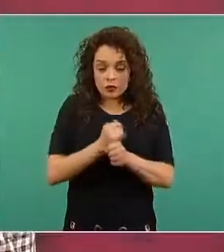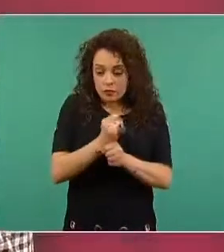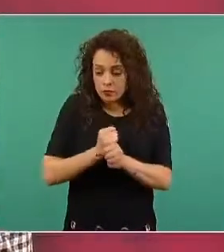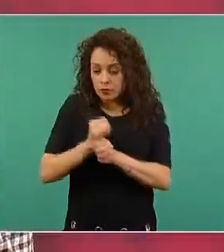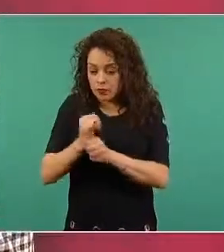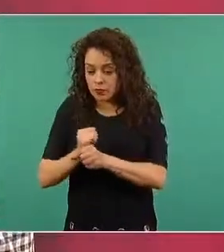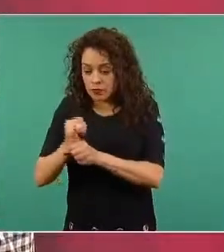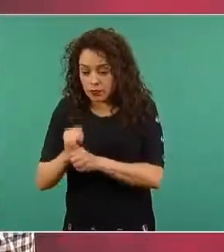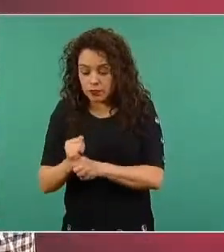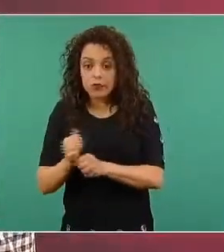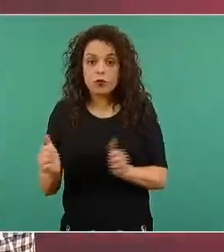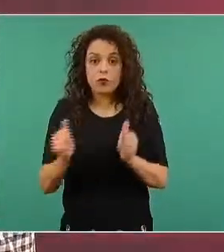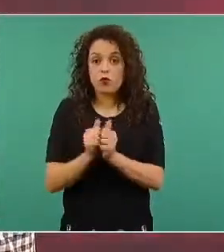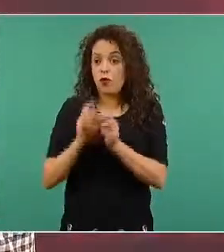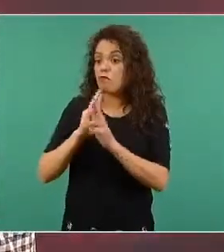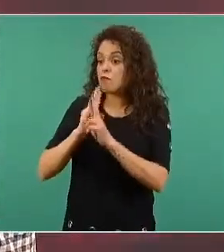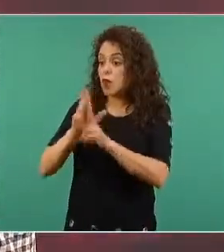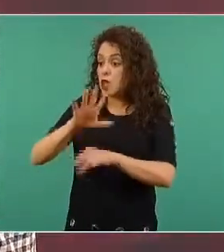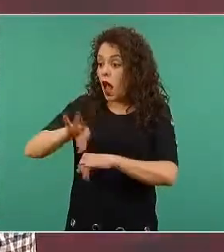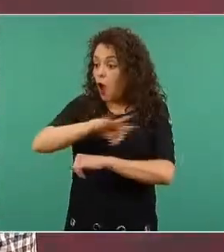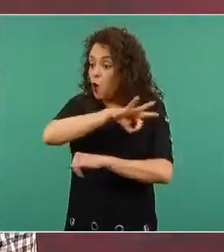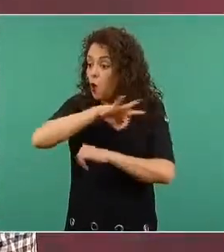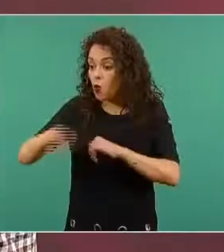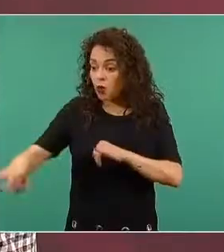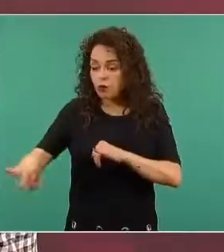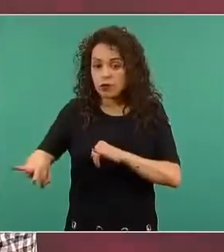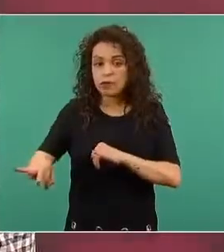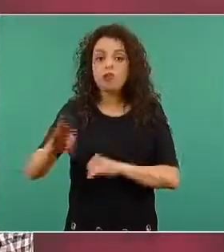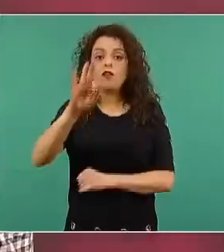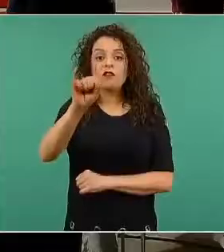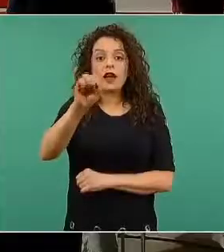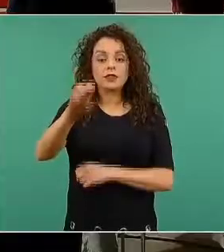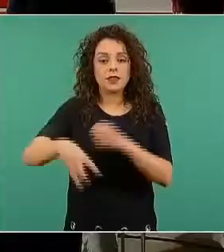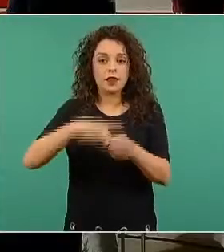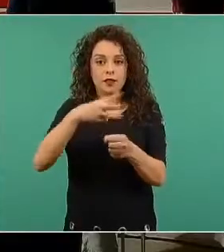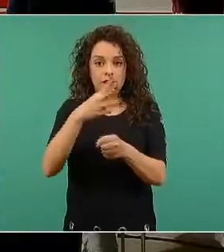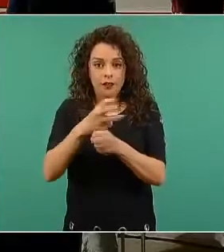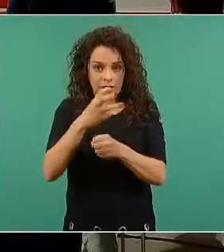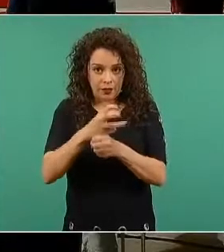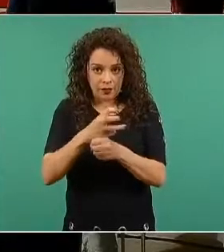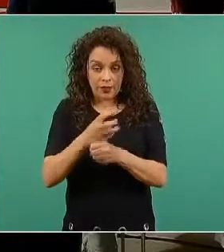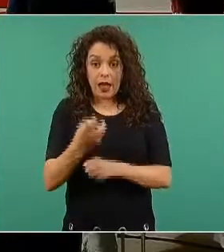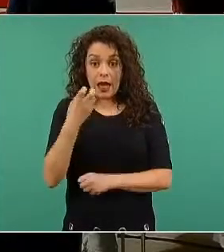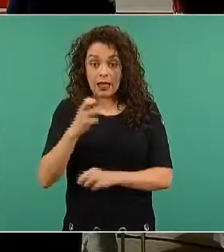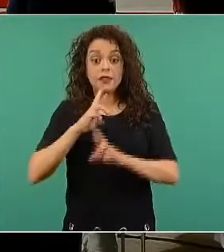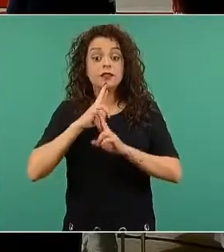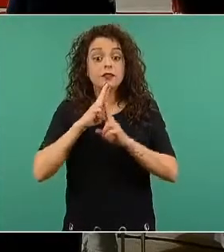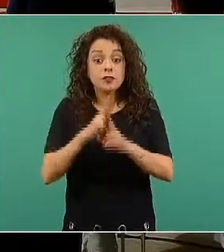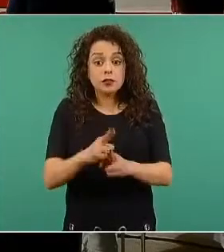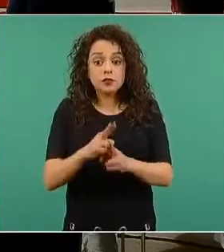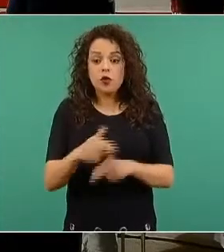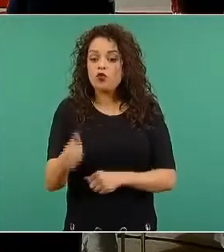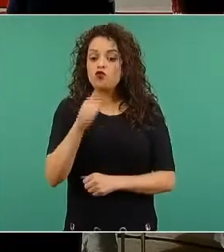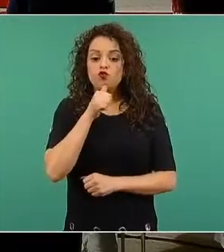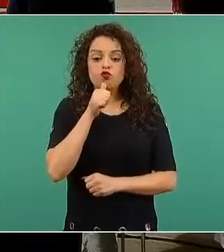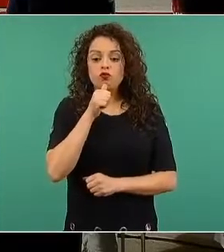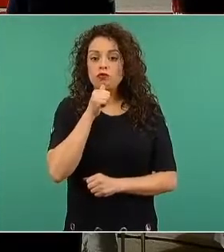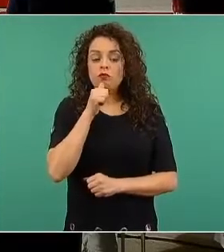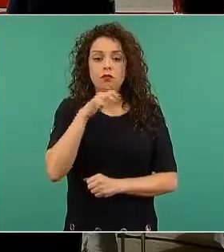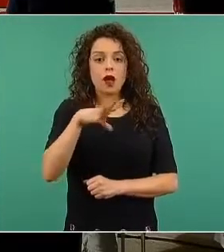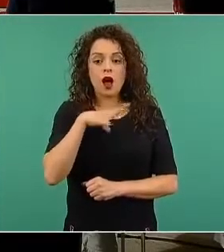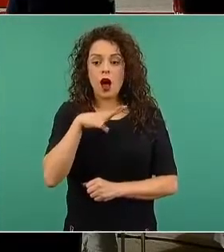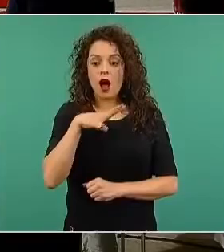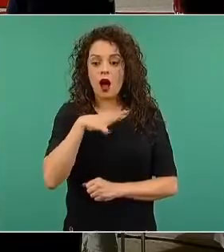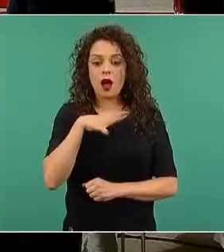resultados finales de los ensayos clínicos fase 3. Y estos resultados finales todavía no están disponibles